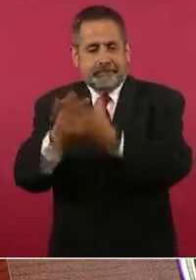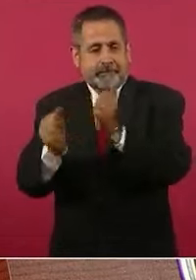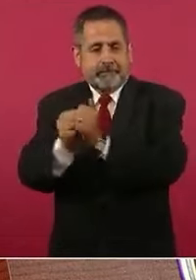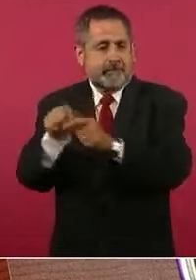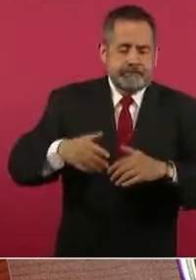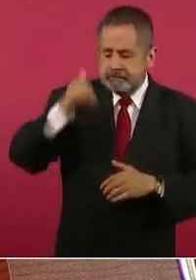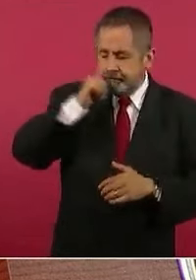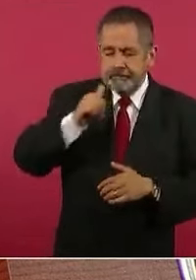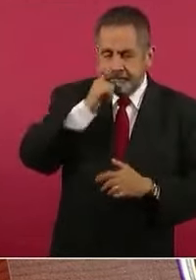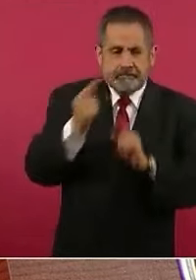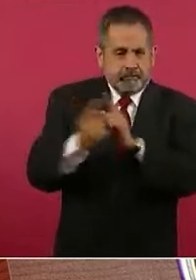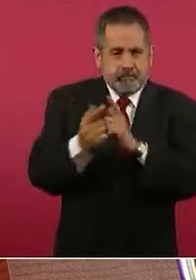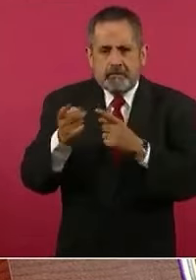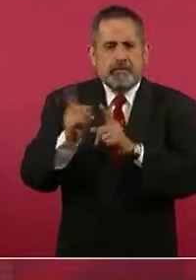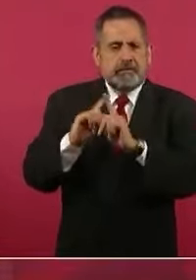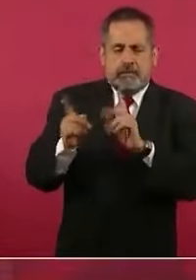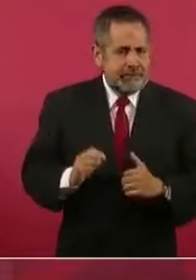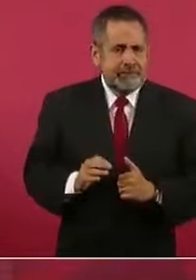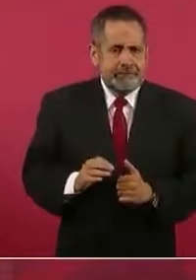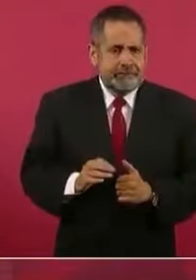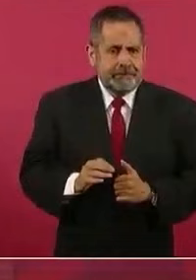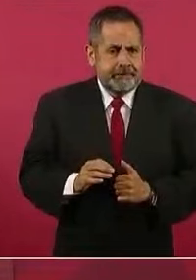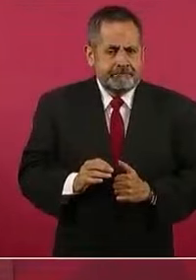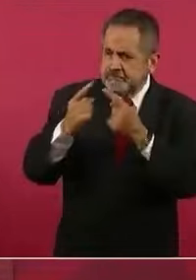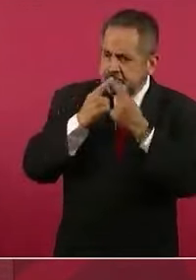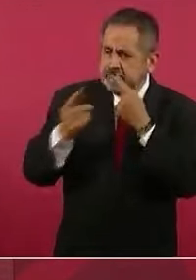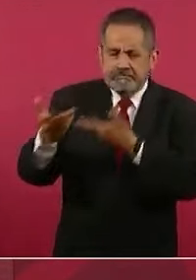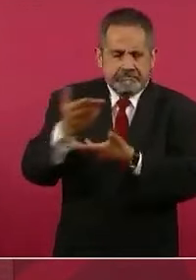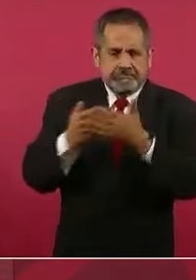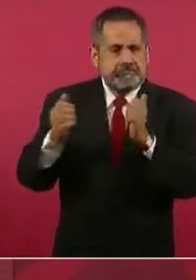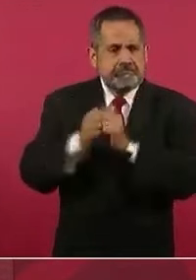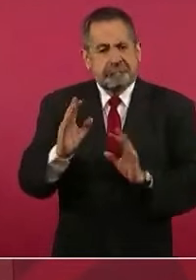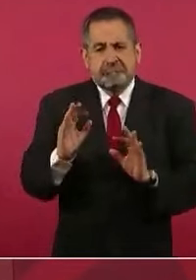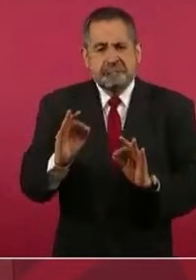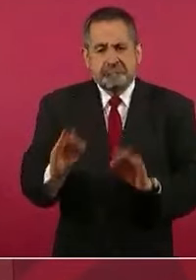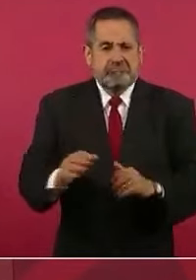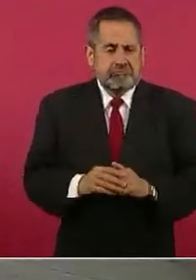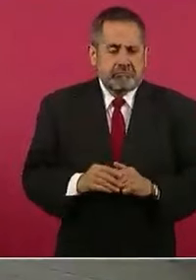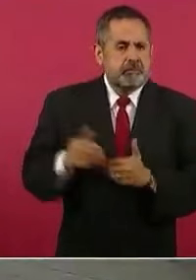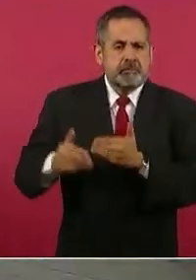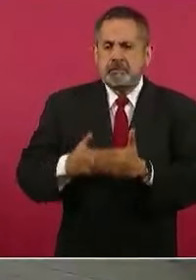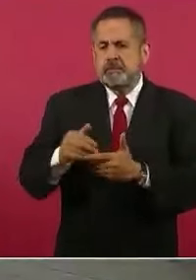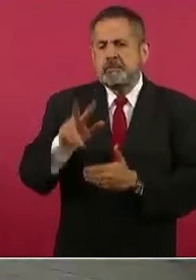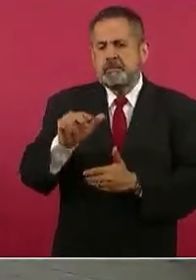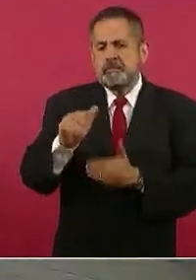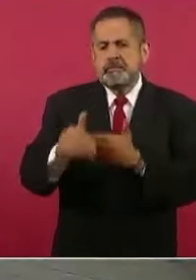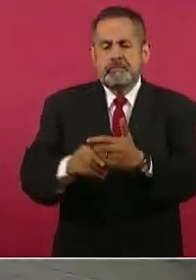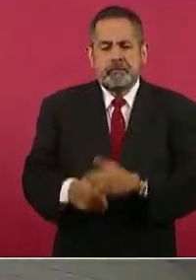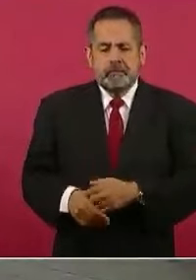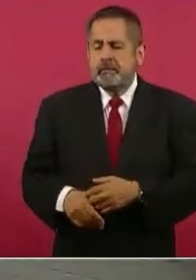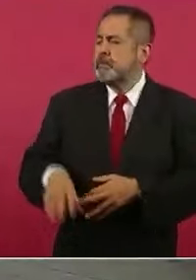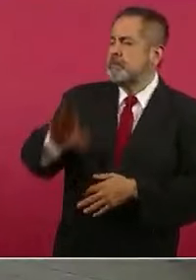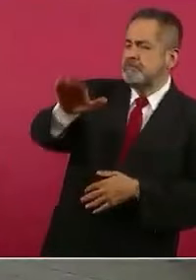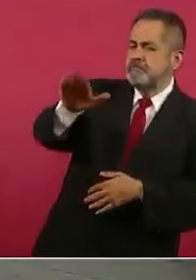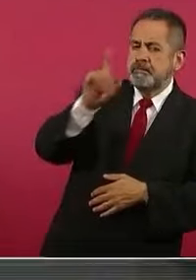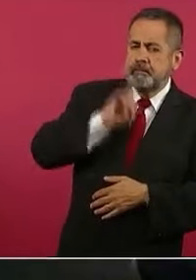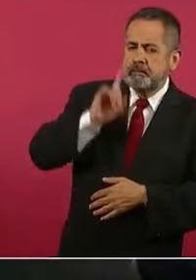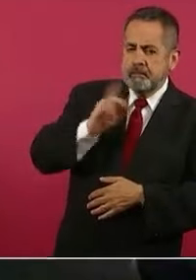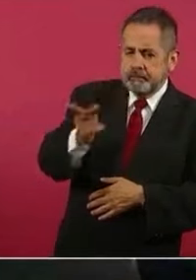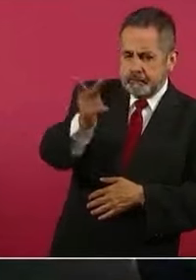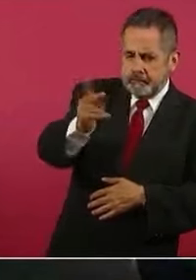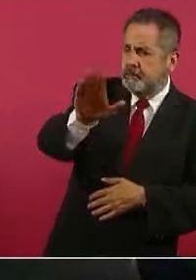Siempre es, en muy buenos términos, la comunicación respetuosa, y vamos avanzando. ¿Se fijó alguna fecha para dar informes sobre